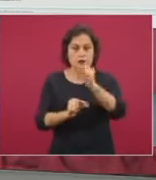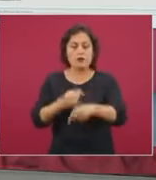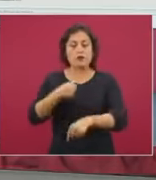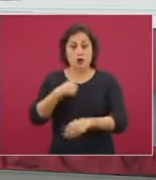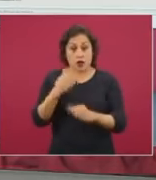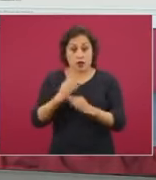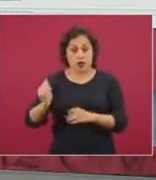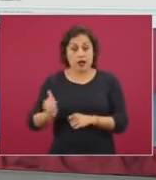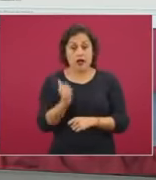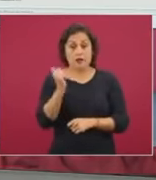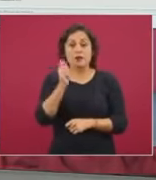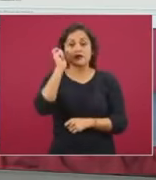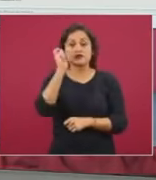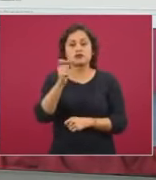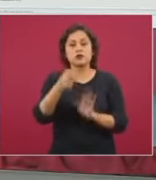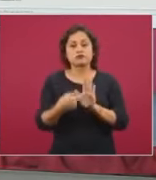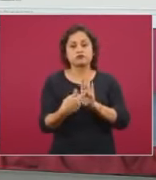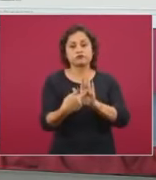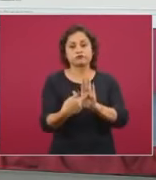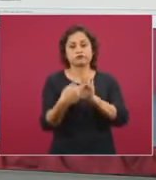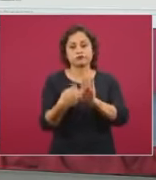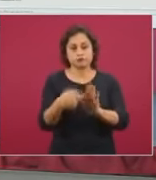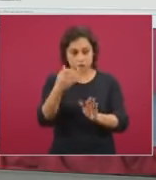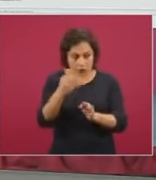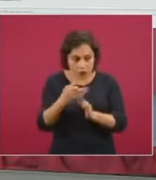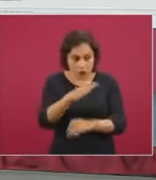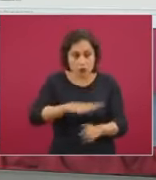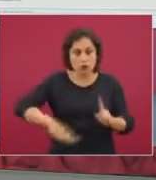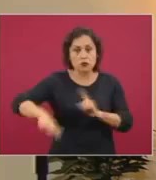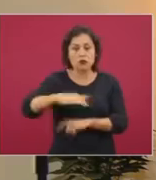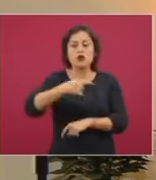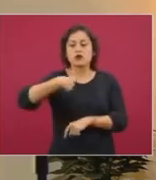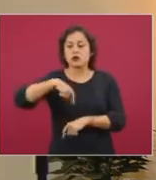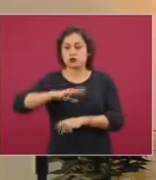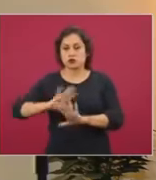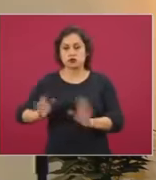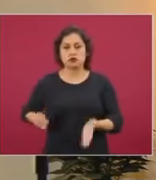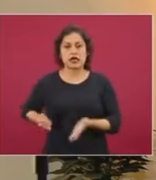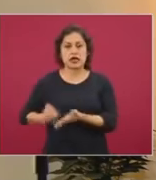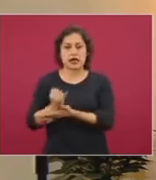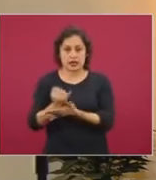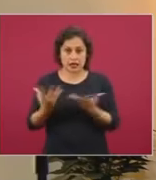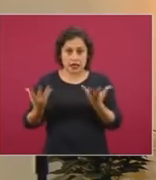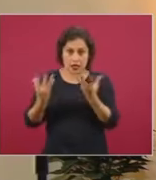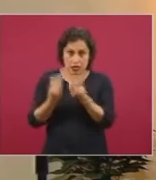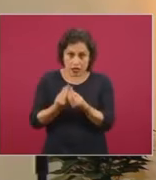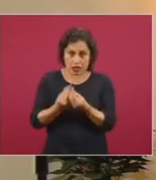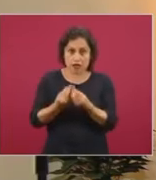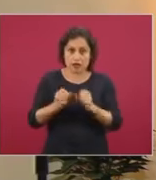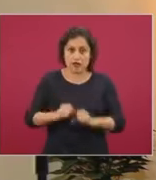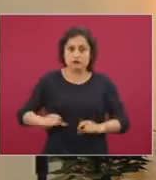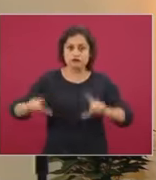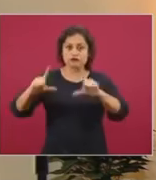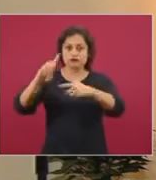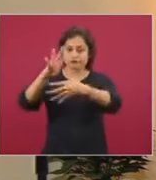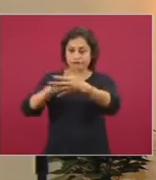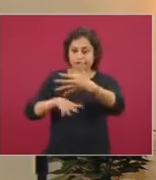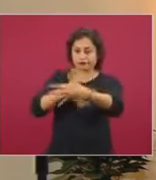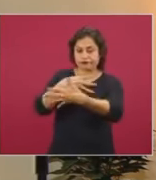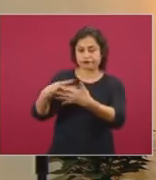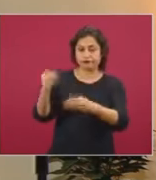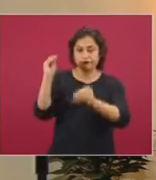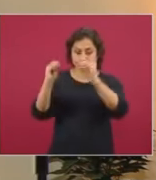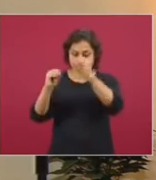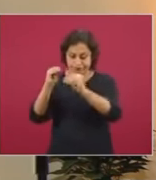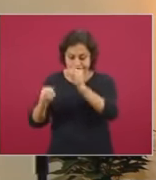este ejercicio de transparencia se ha decidido y ya se tiene una base que junto con el boletín es una base de datos pública para